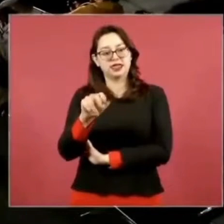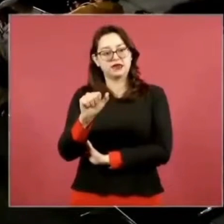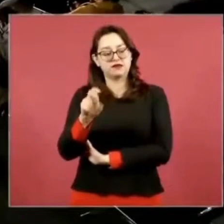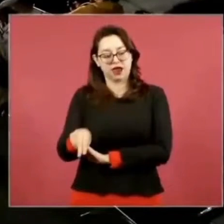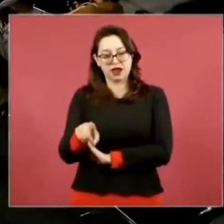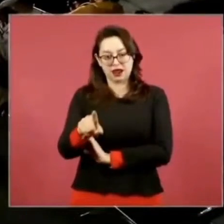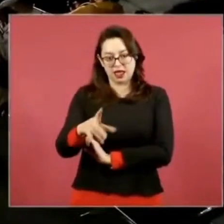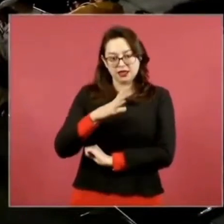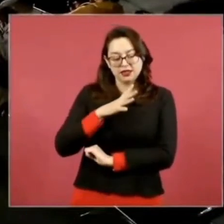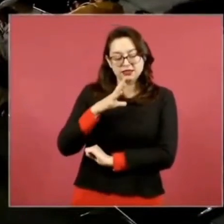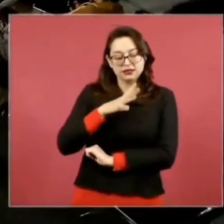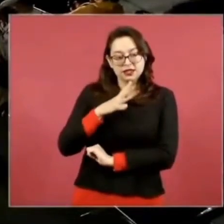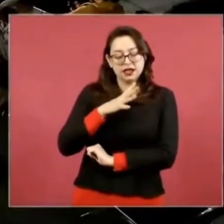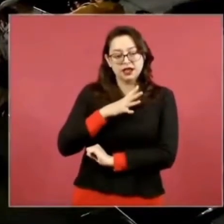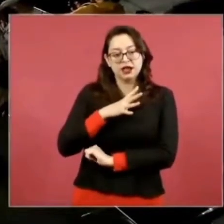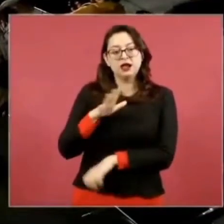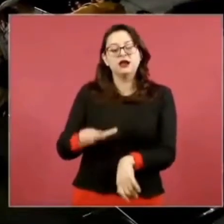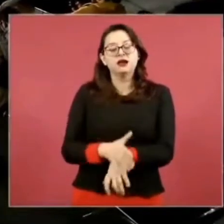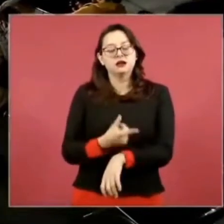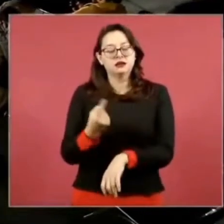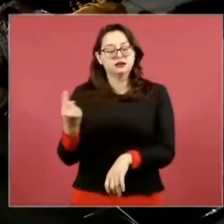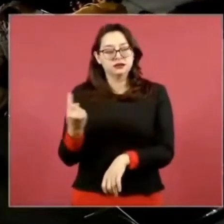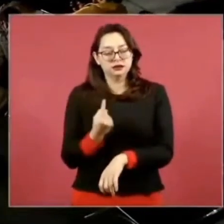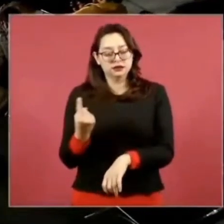nosotros, porque